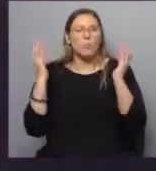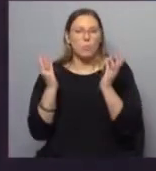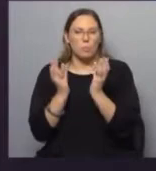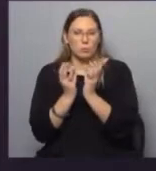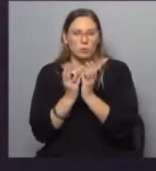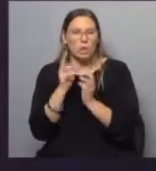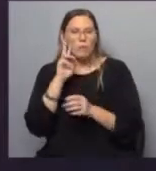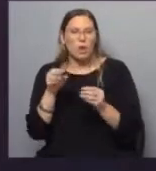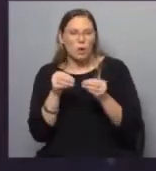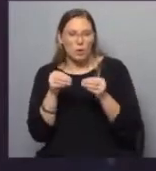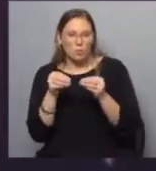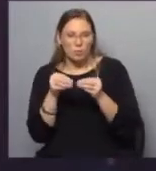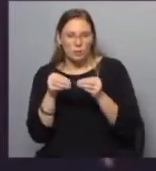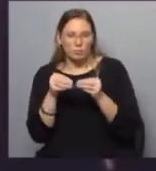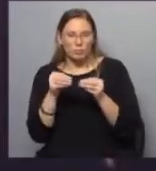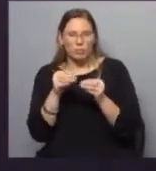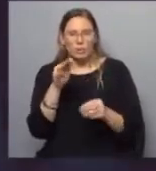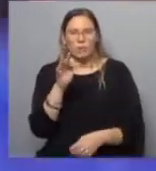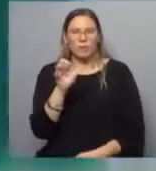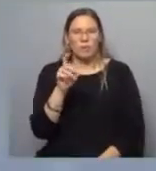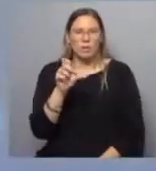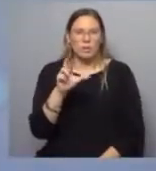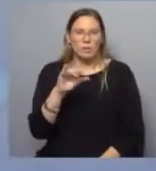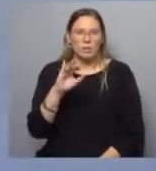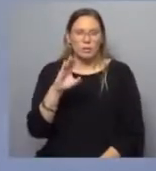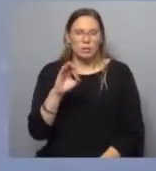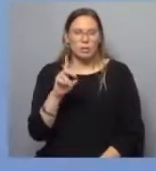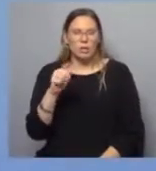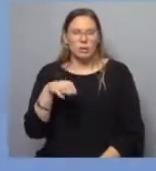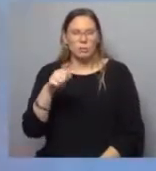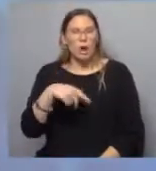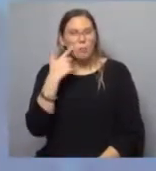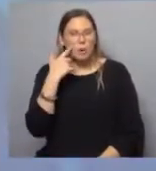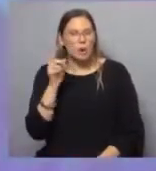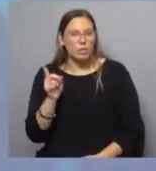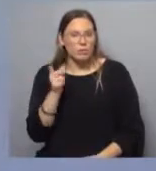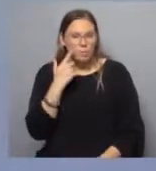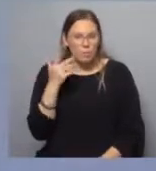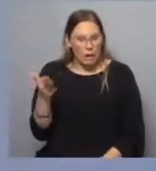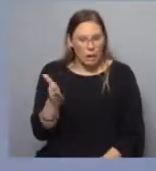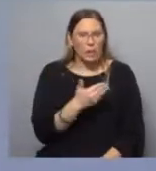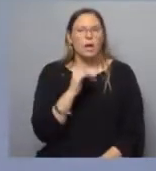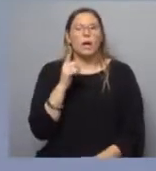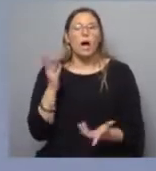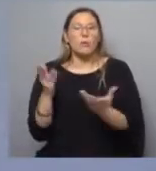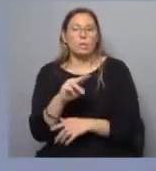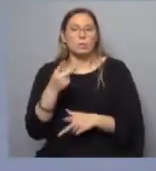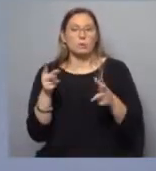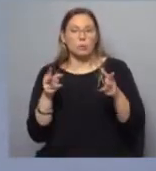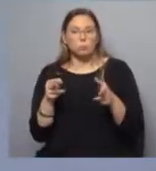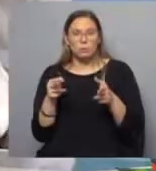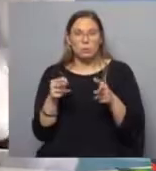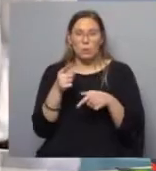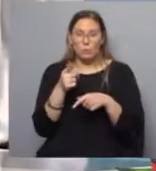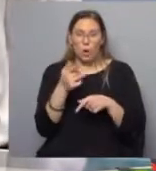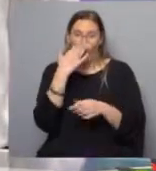bueno, vieron a nuestros compañeros Federico Mosquila y Damián Silva tirando ahí, porque probamos todo. Decían, tienen que probar todo. Y ahora en la segunda parte vamos Vos sos